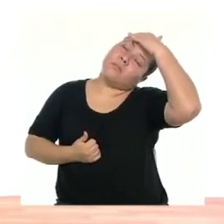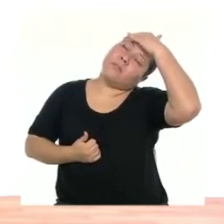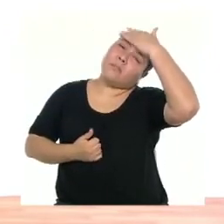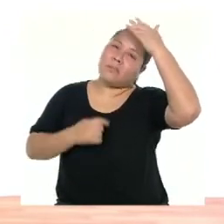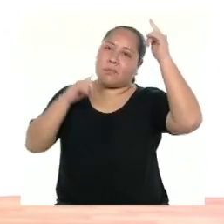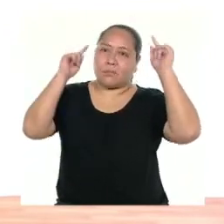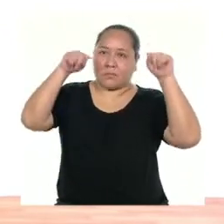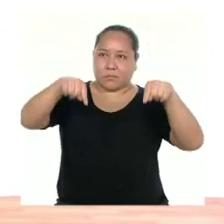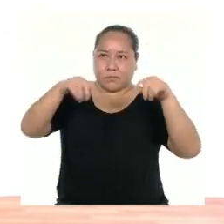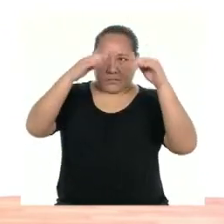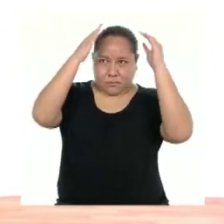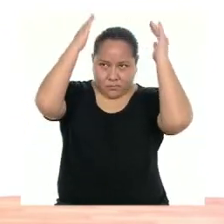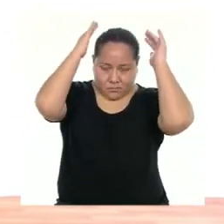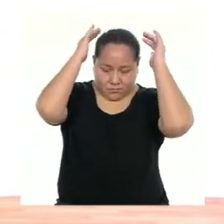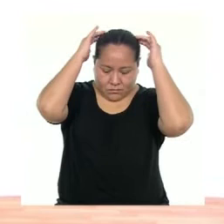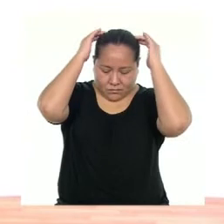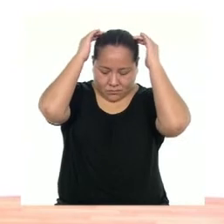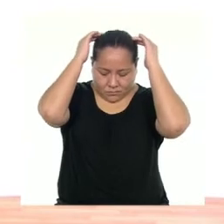Hacia adelante